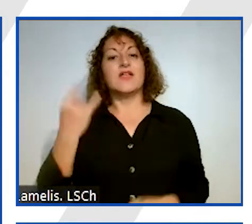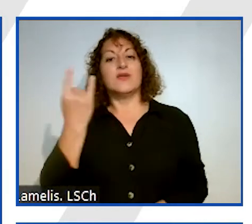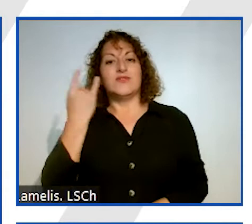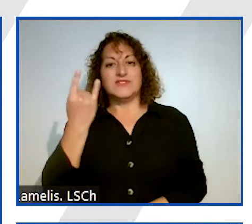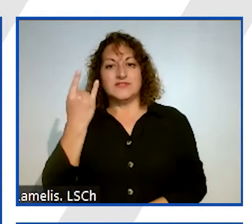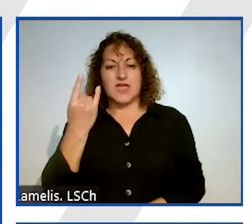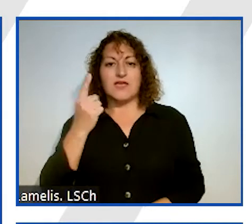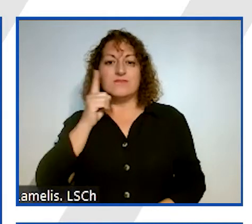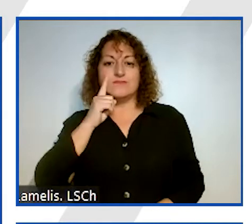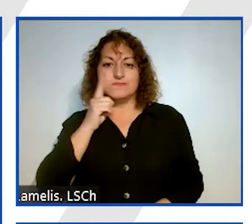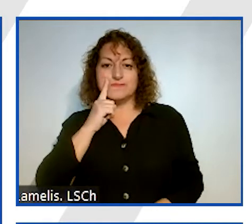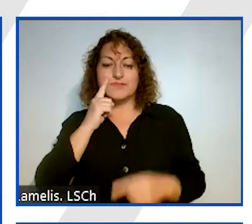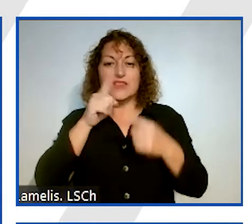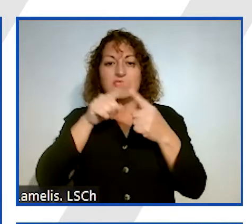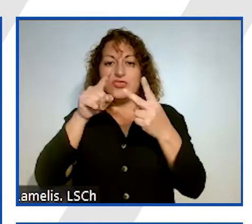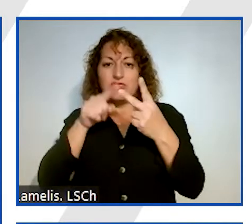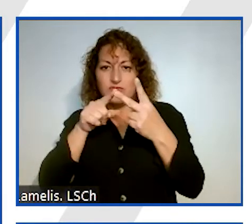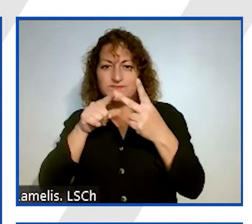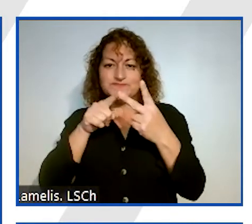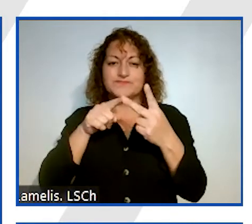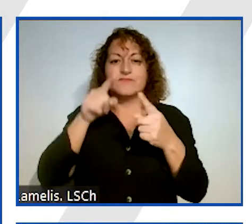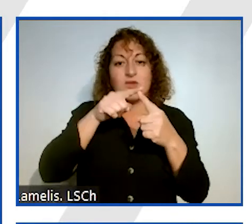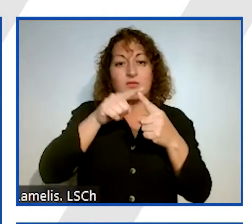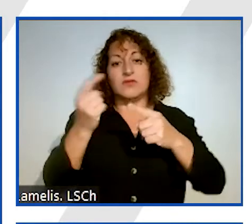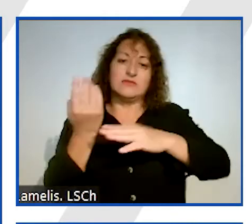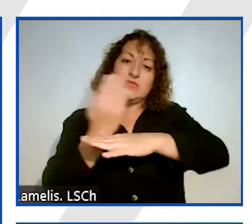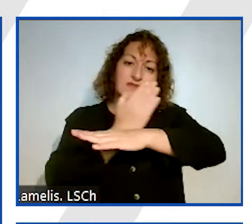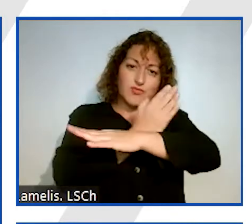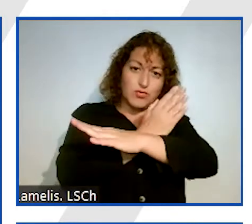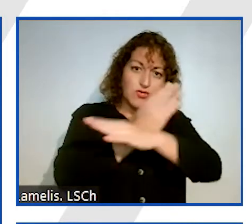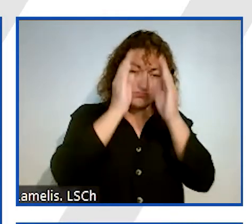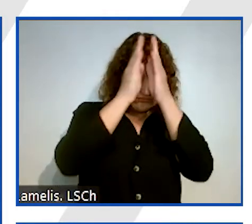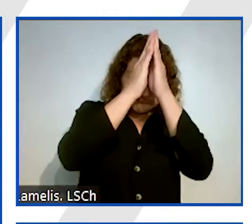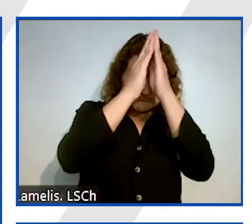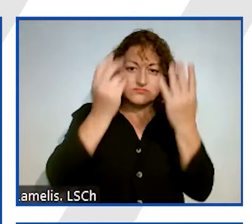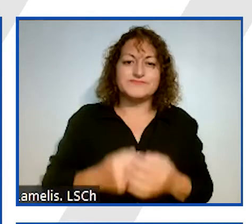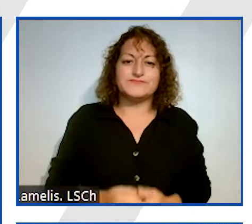clases. La más conocida, que son los tiburones circo. No tan.